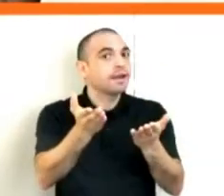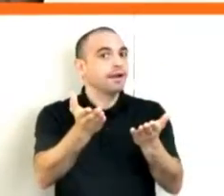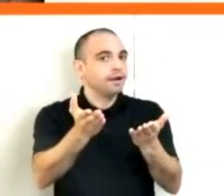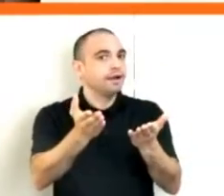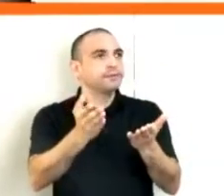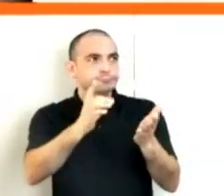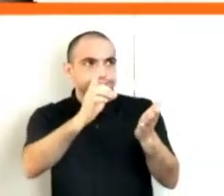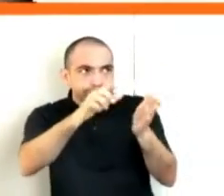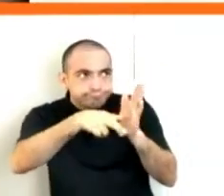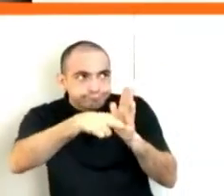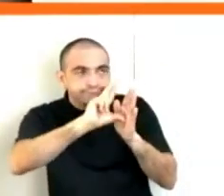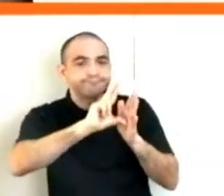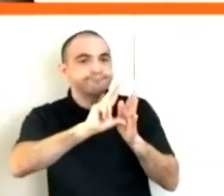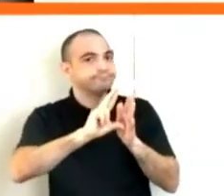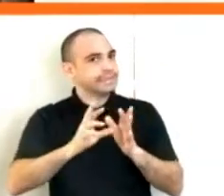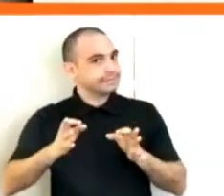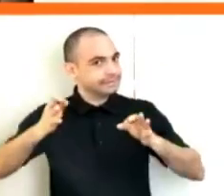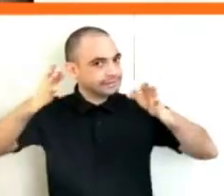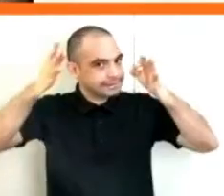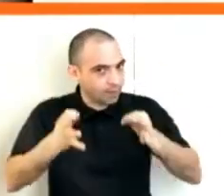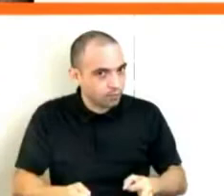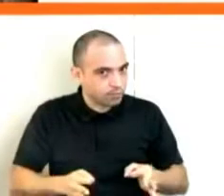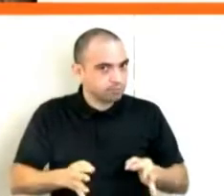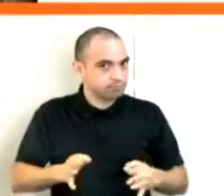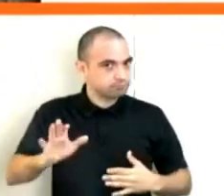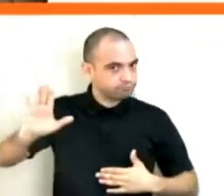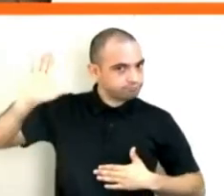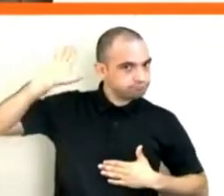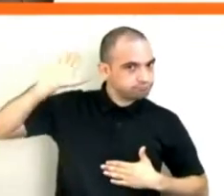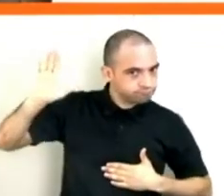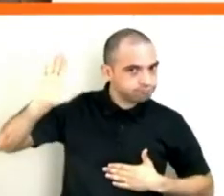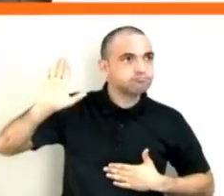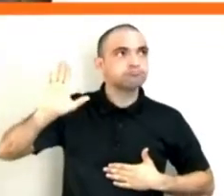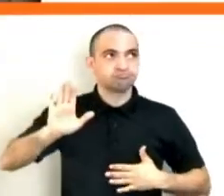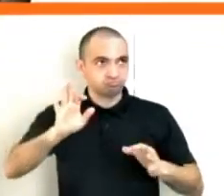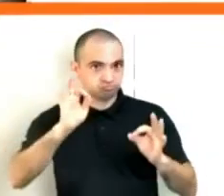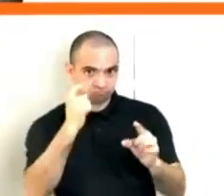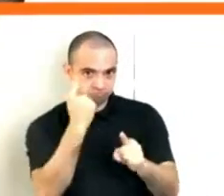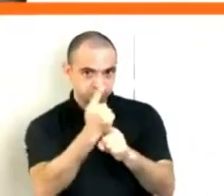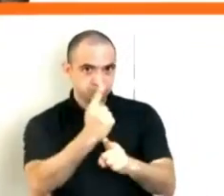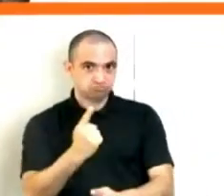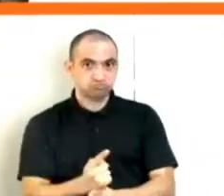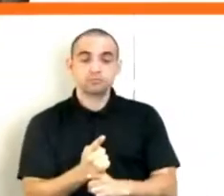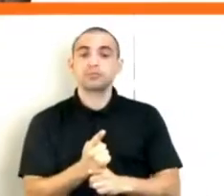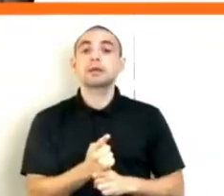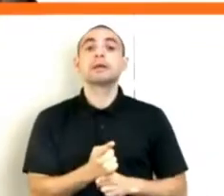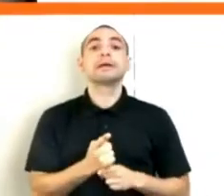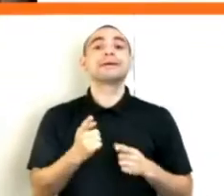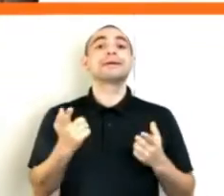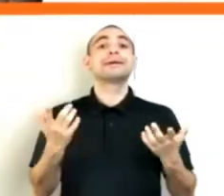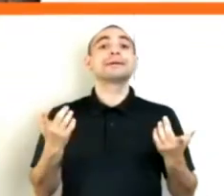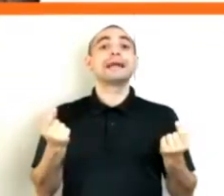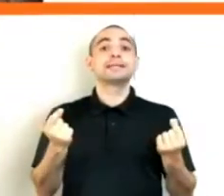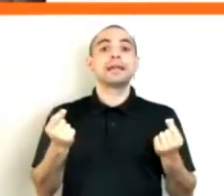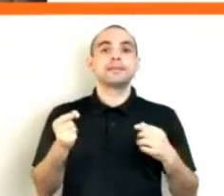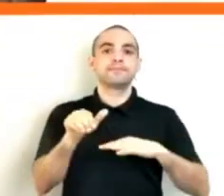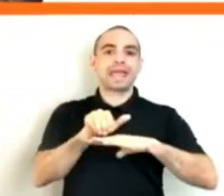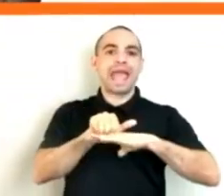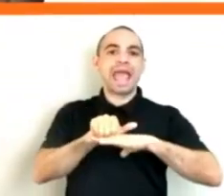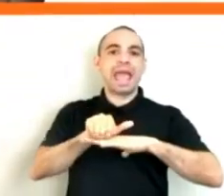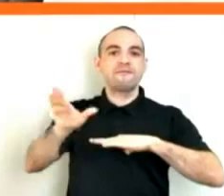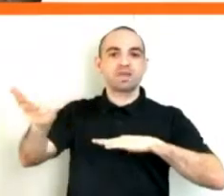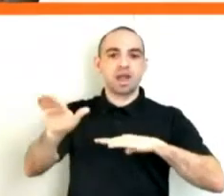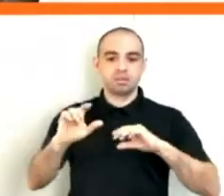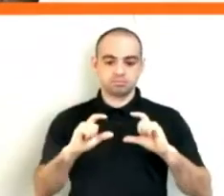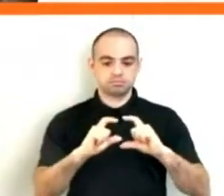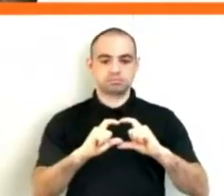revise y, como mencioné, está certificándolo bajo juramento. Así que, si está todo correcto, ahí usted le va a dar un clic a enviar, que le va a aparecer en la parte de